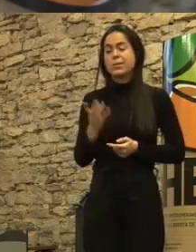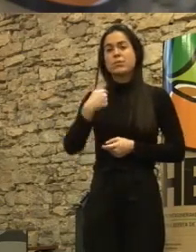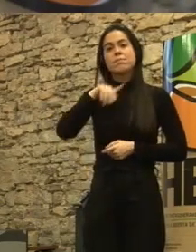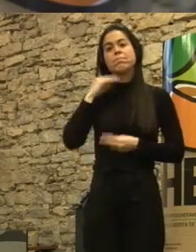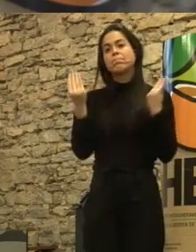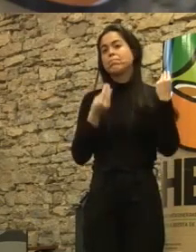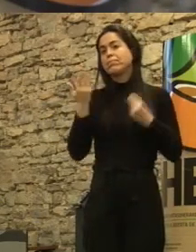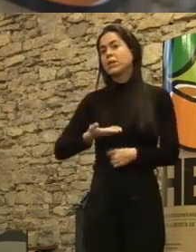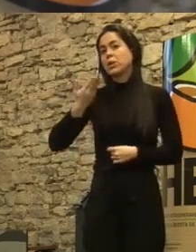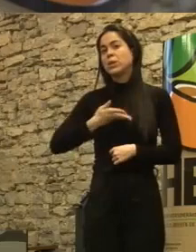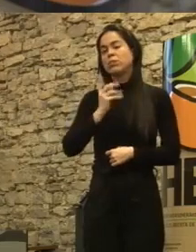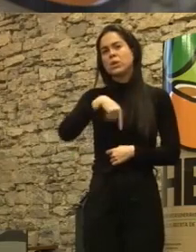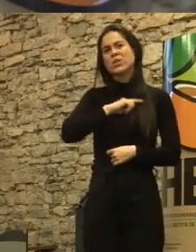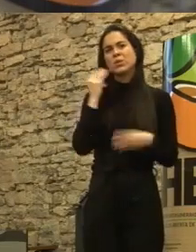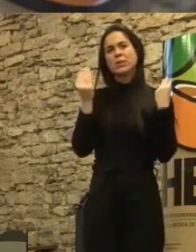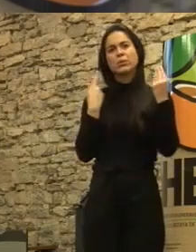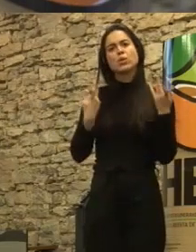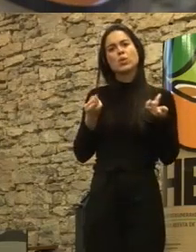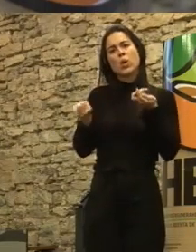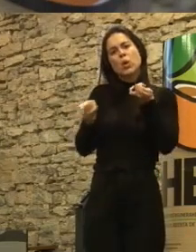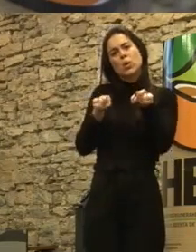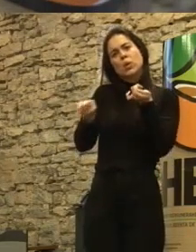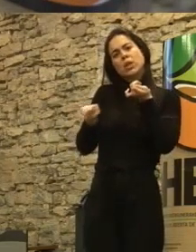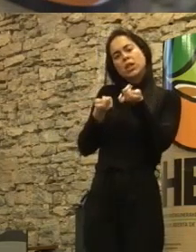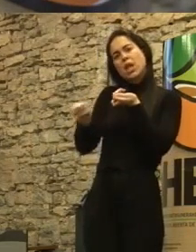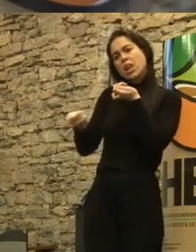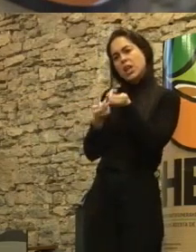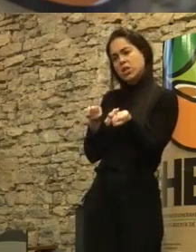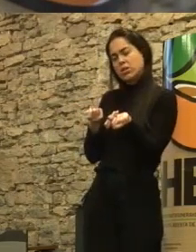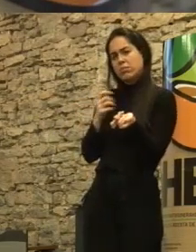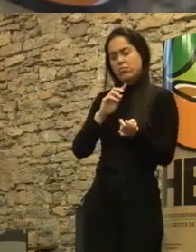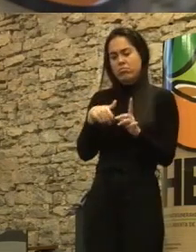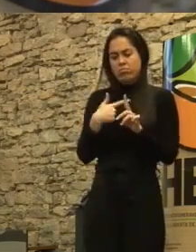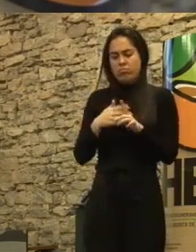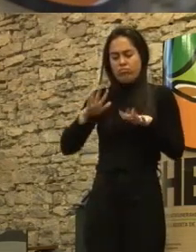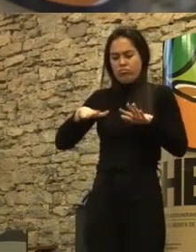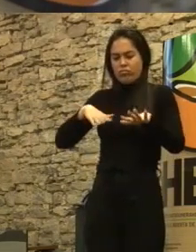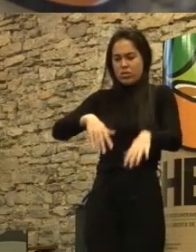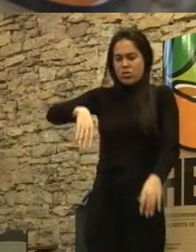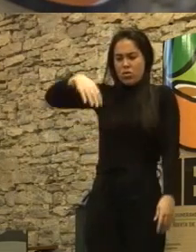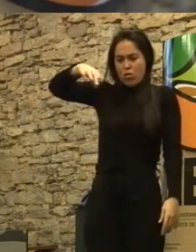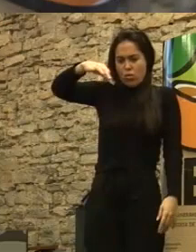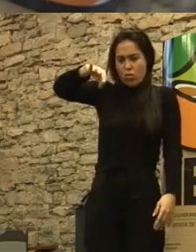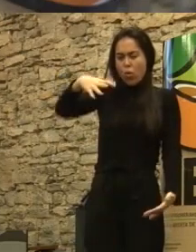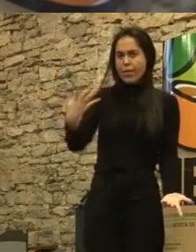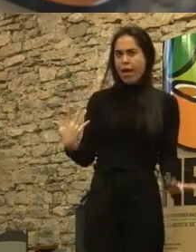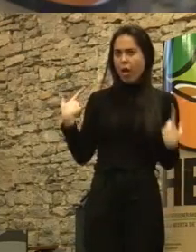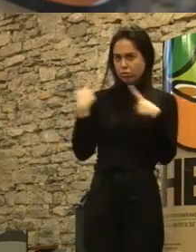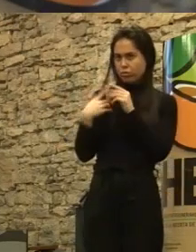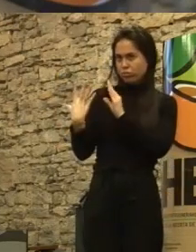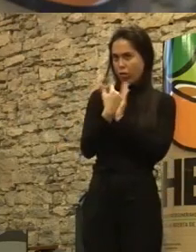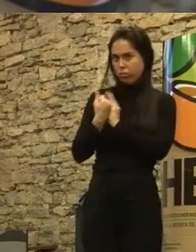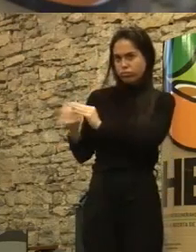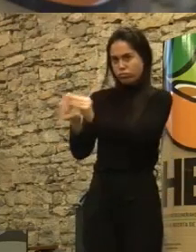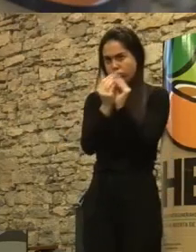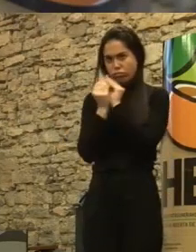muy importante que había que tener una coordinación y tratar de llevar un tipo de marcha única en este tipo de reivindicaciones.